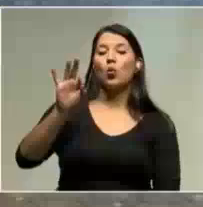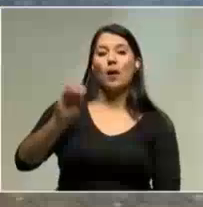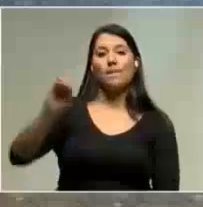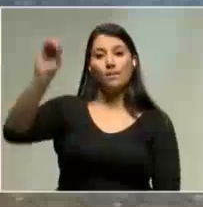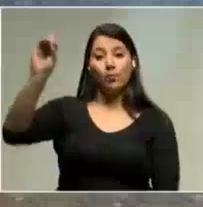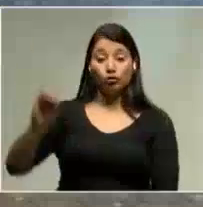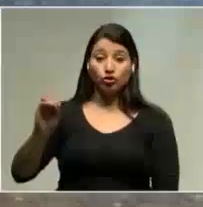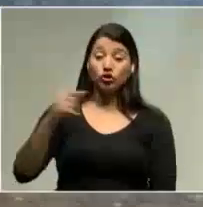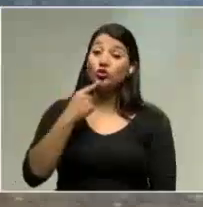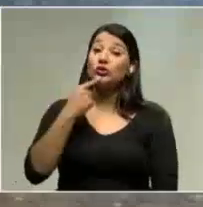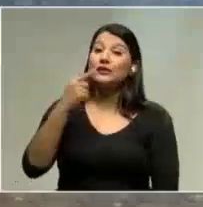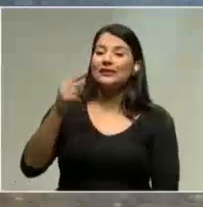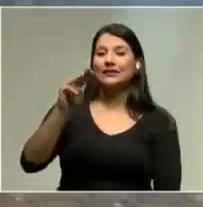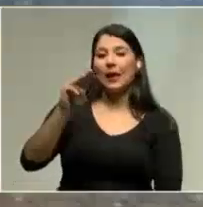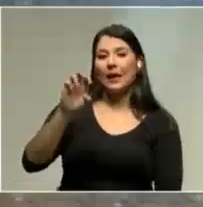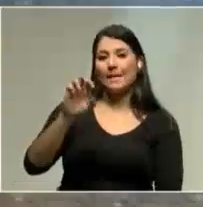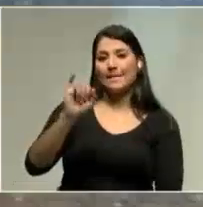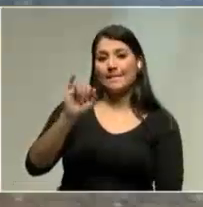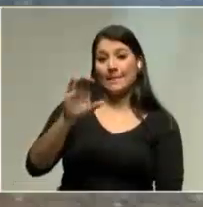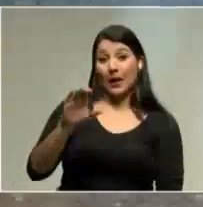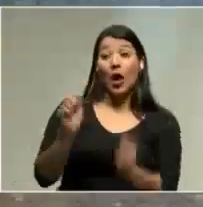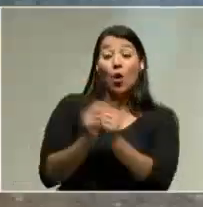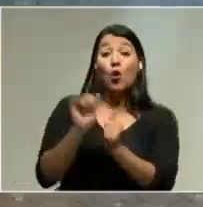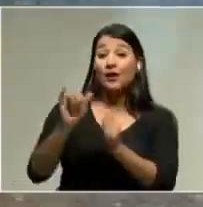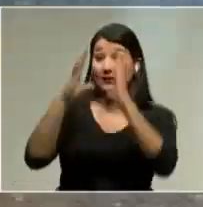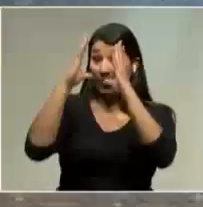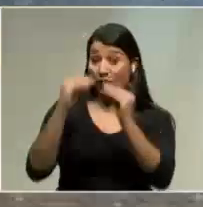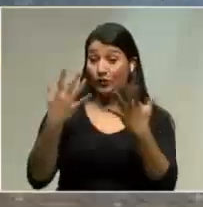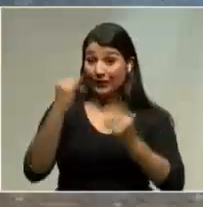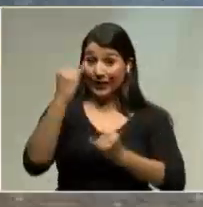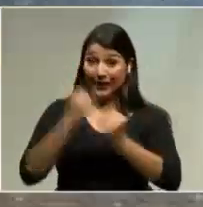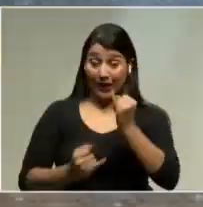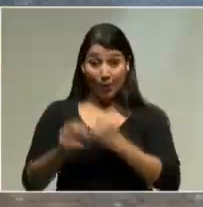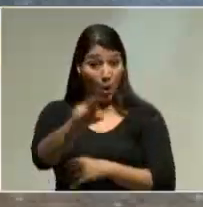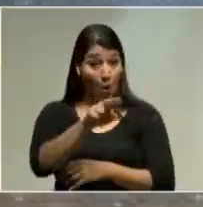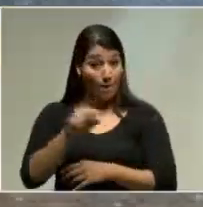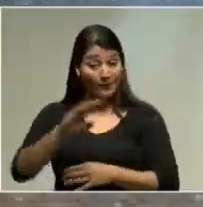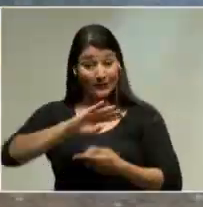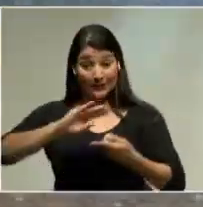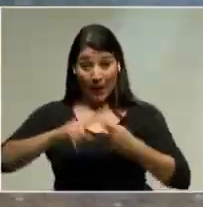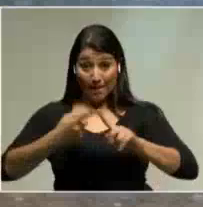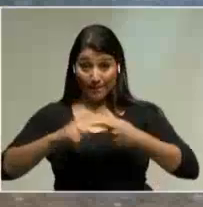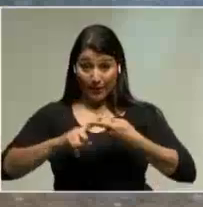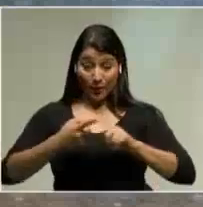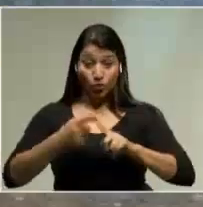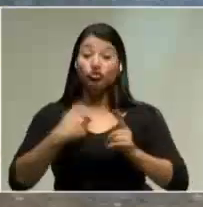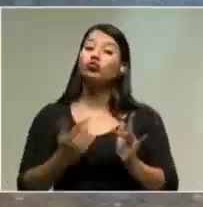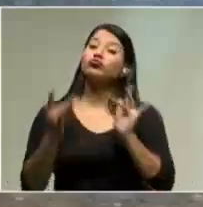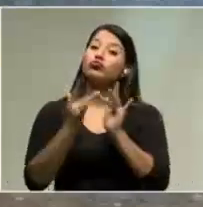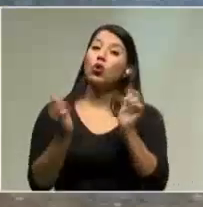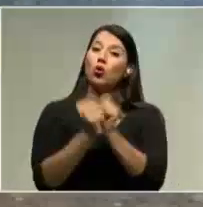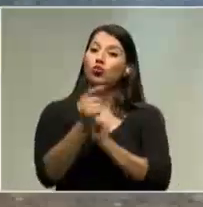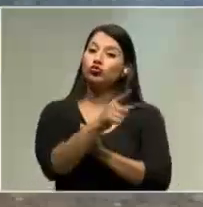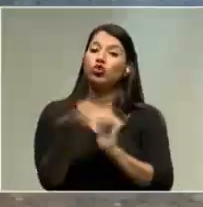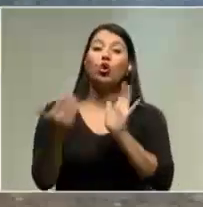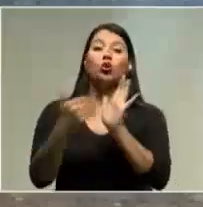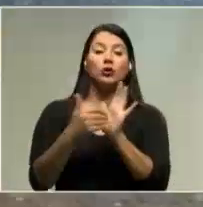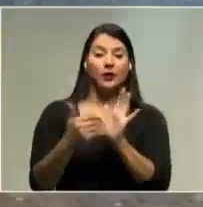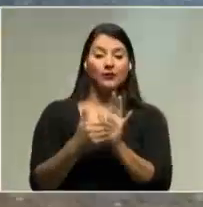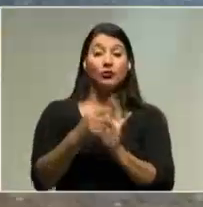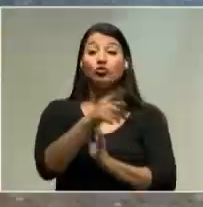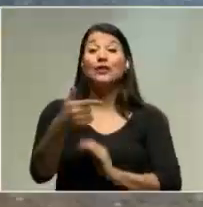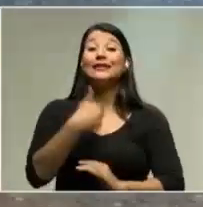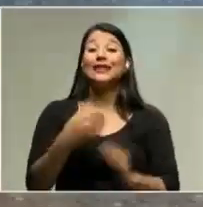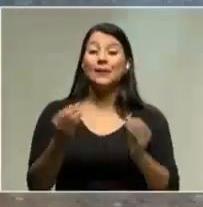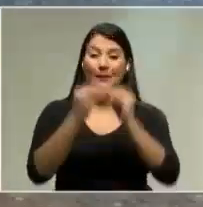3.9% según el MEIC. Con esta información finalizamos, compañeros y amigos televidentes. Vuelvo con ustedes al estudio principal donde